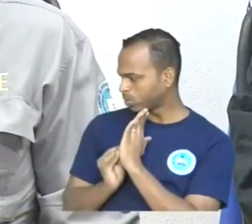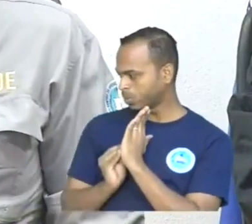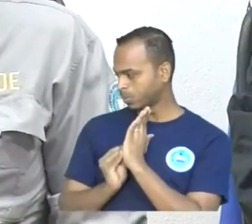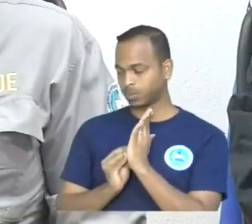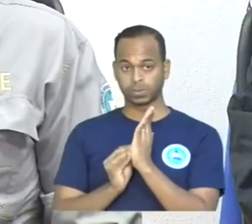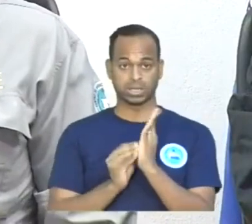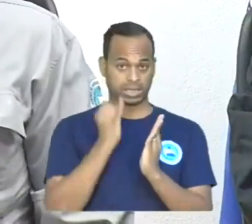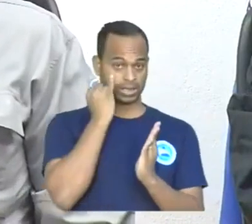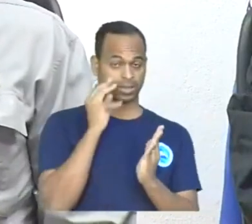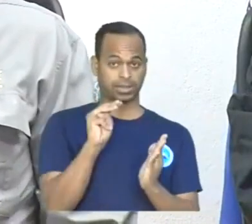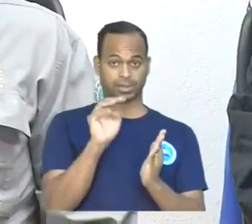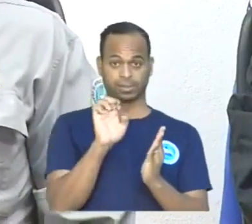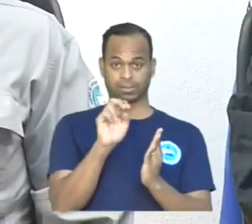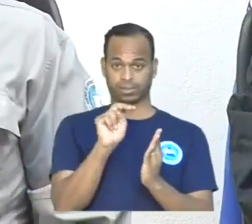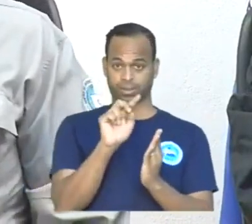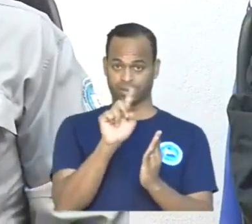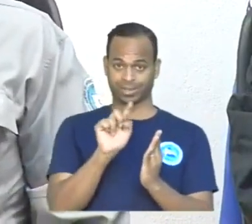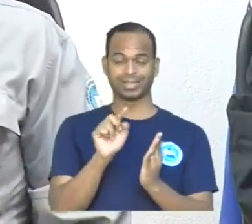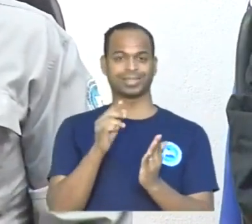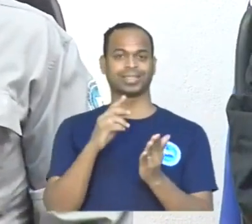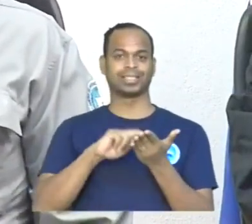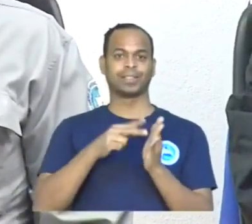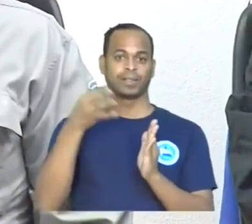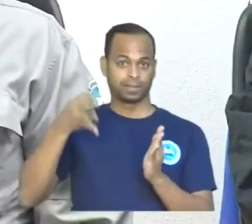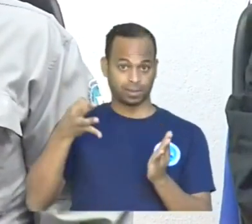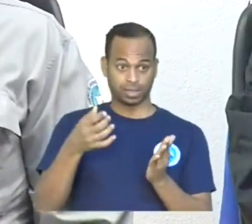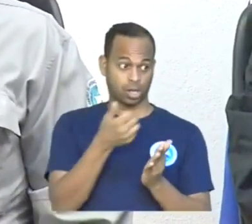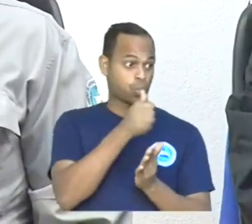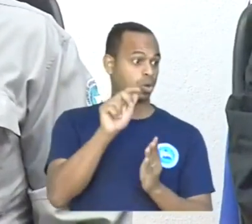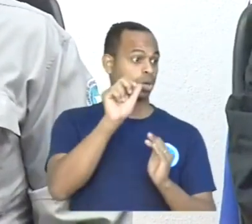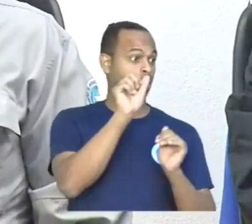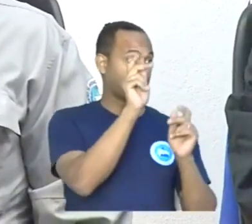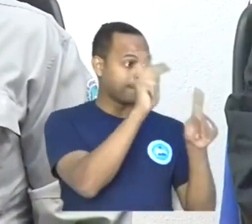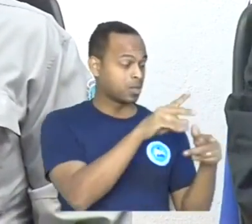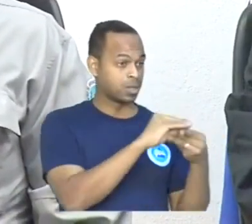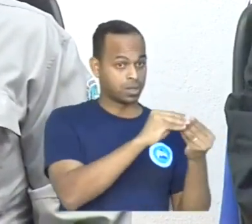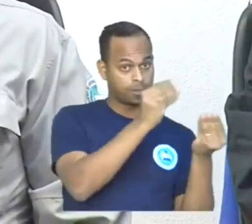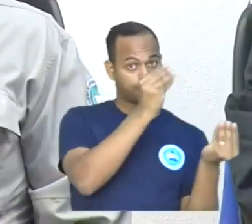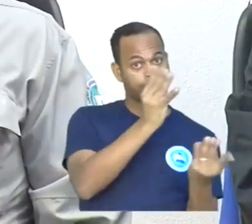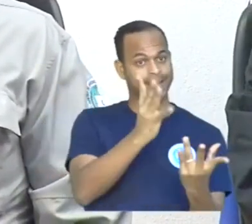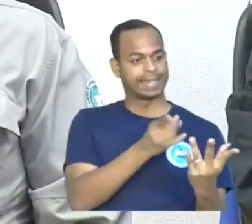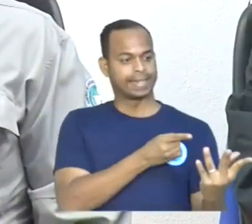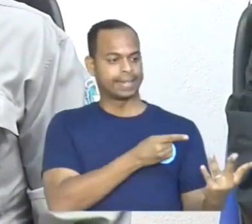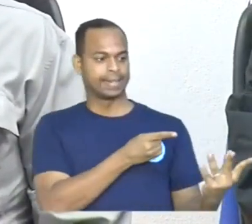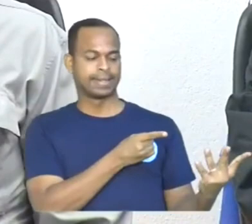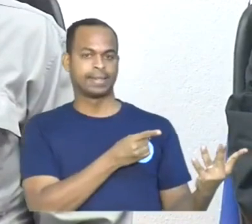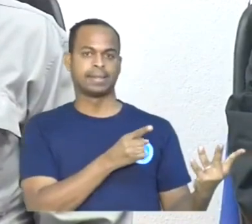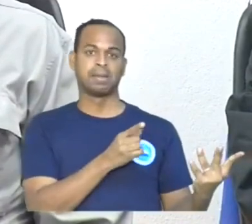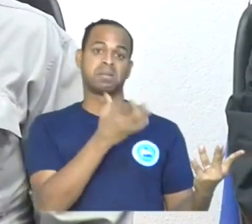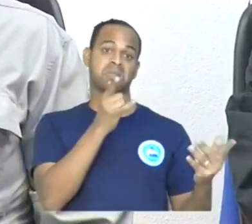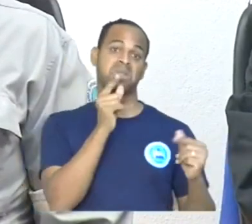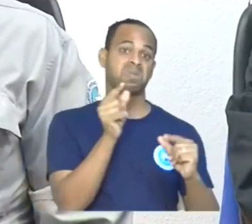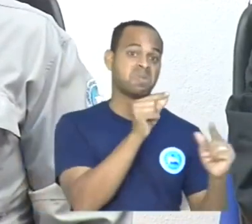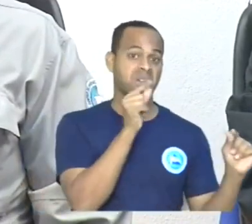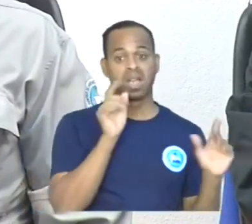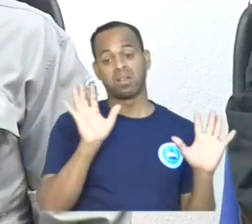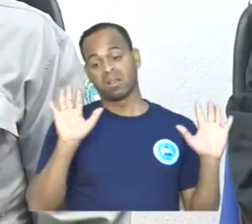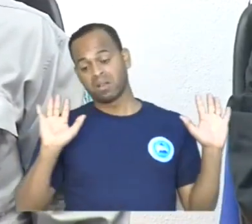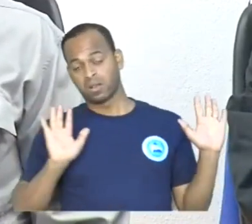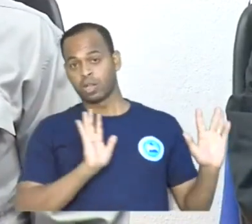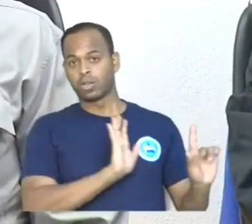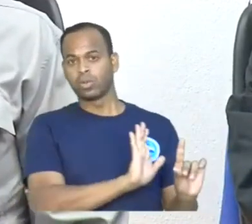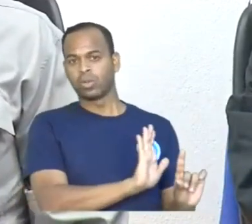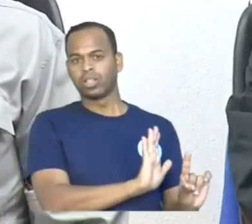si lo dice Méndez, es oficial. Si lo dice cualquier otra persona, puede ser rumor o puede ser